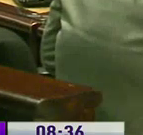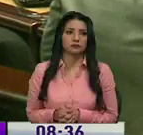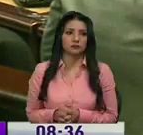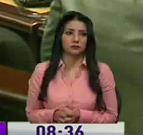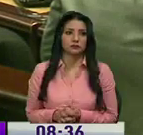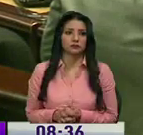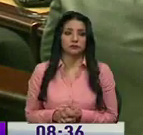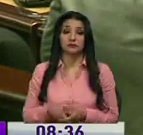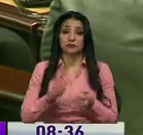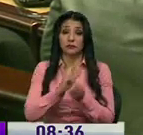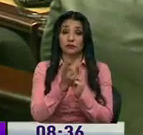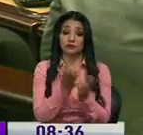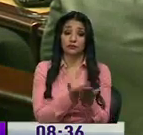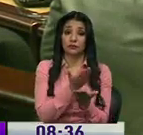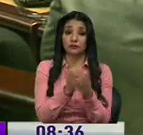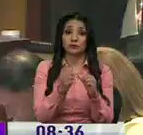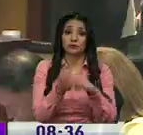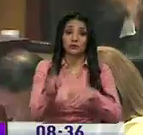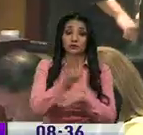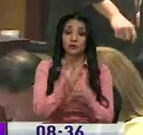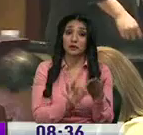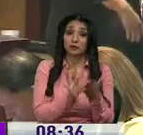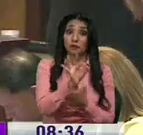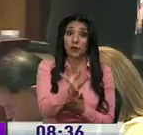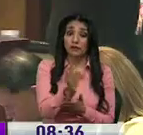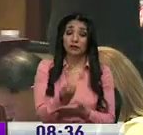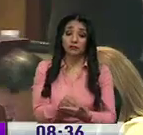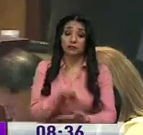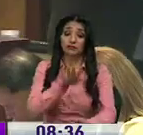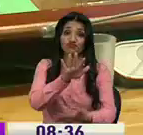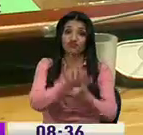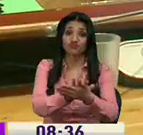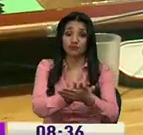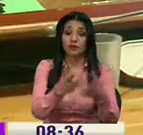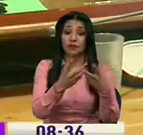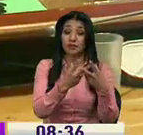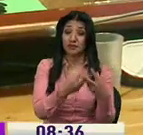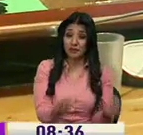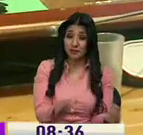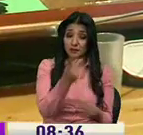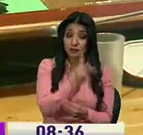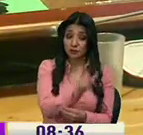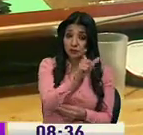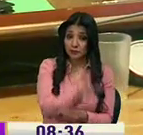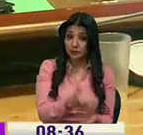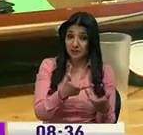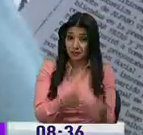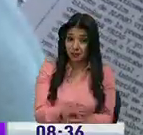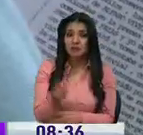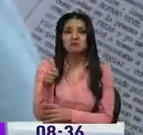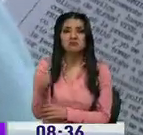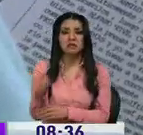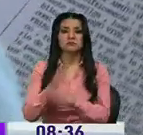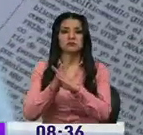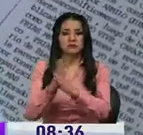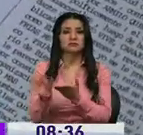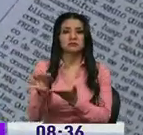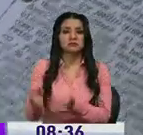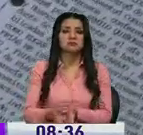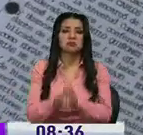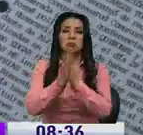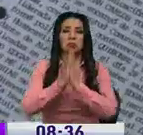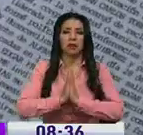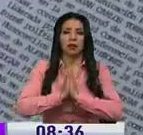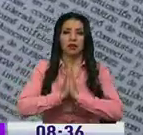propuesta de reforma aprobarse en la Asamblea Nacional, la incorporación de este delito de desaparición involuntaria obedece al pedido de la Defensoría del Pueblo,